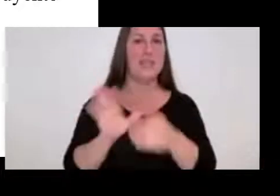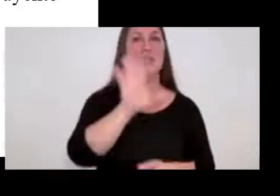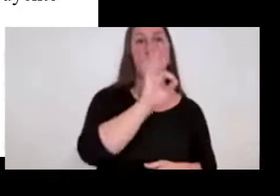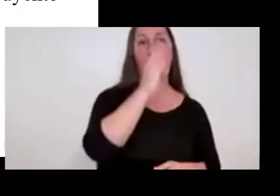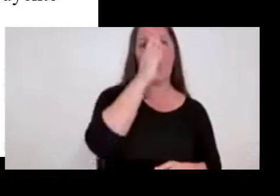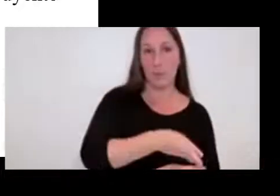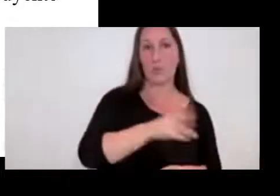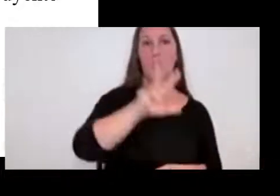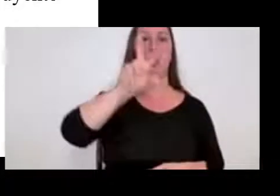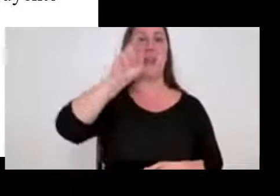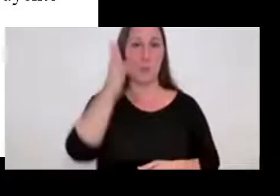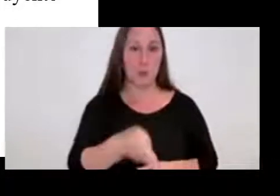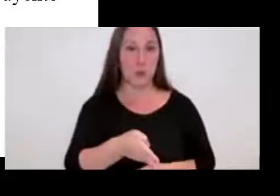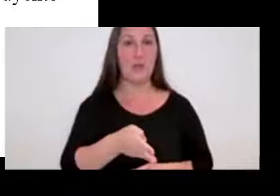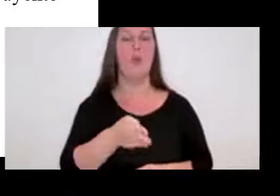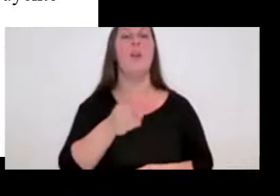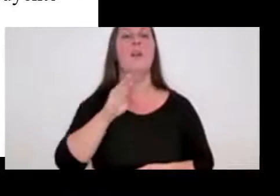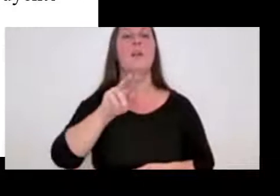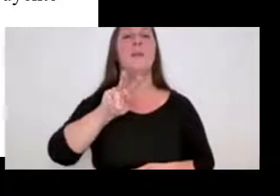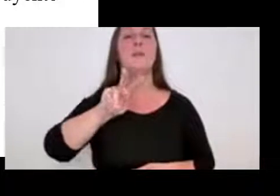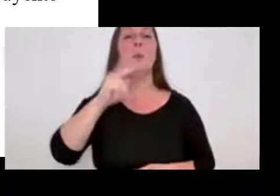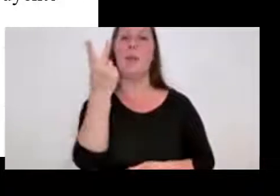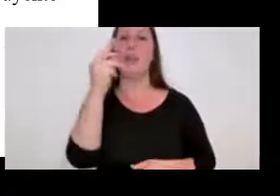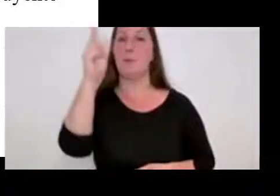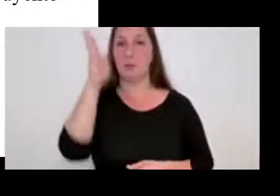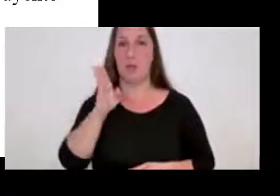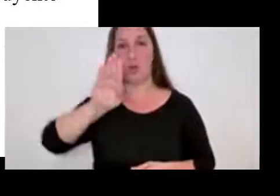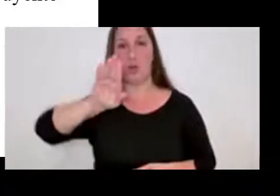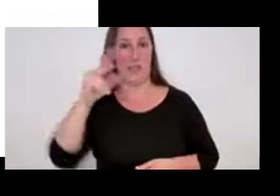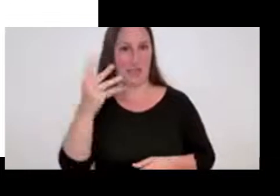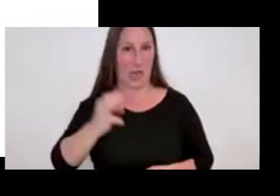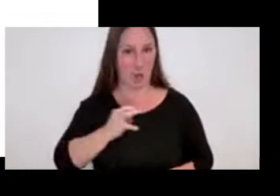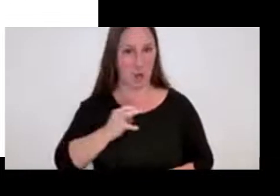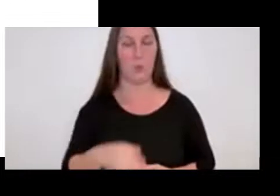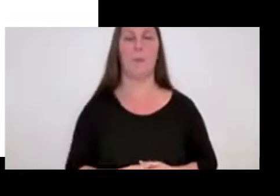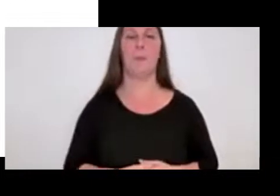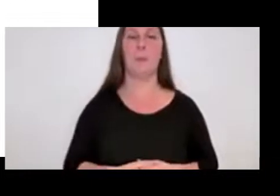50%, 30% segundo año y 20% tercer año.